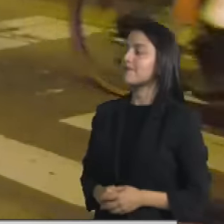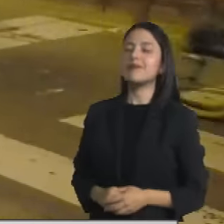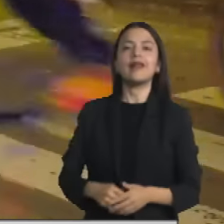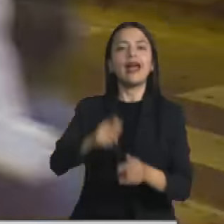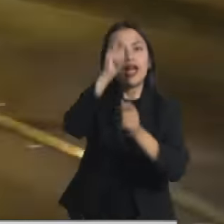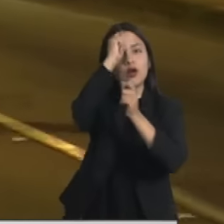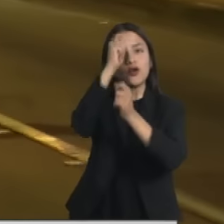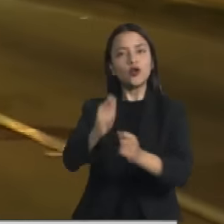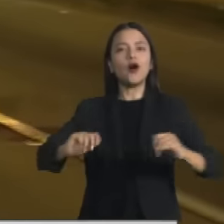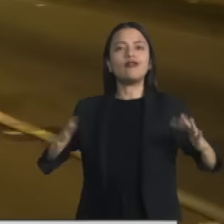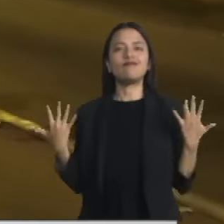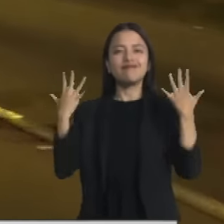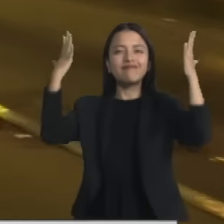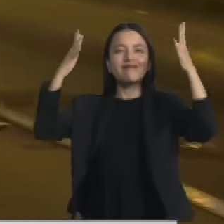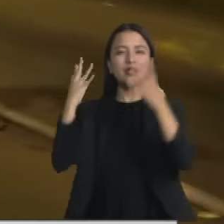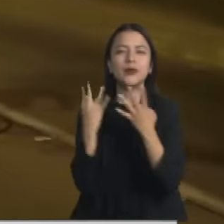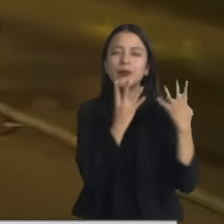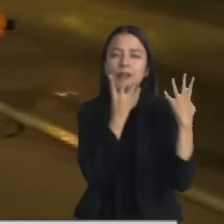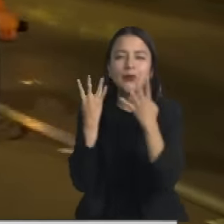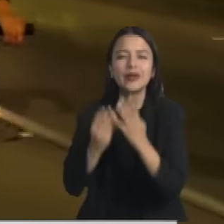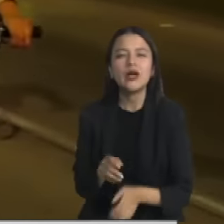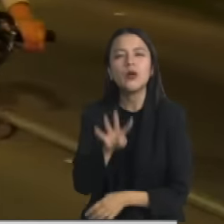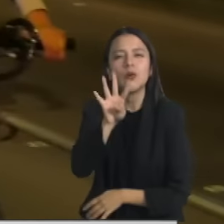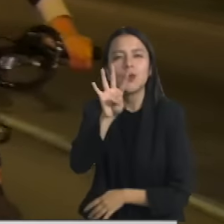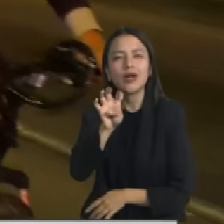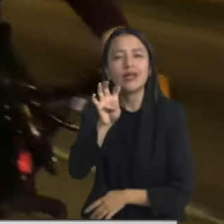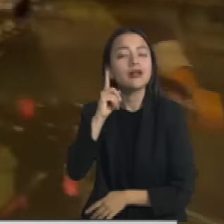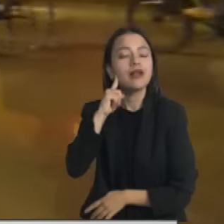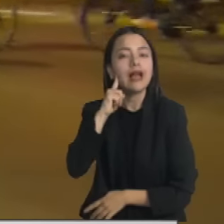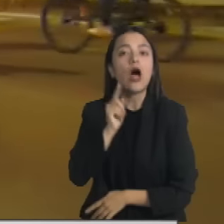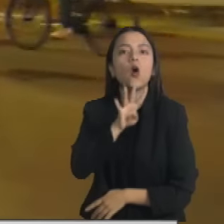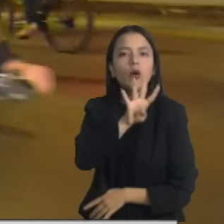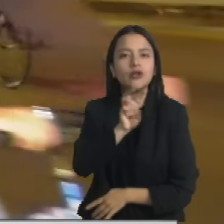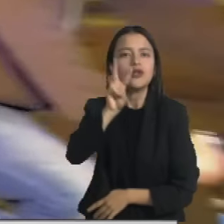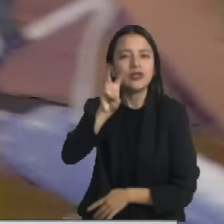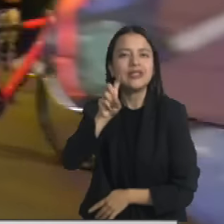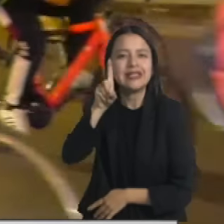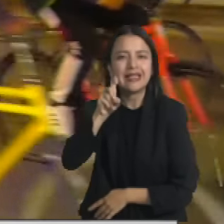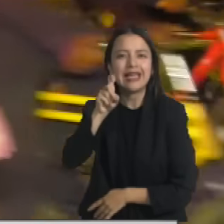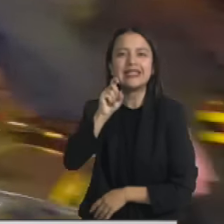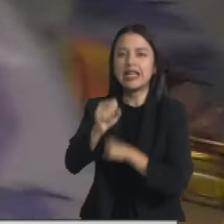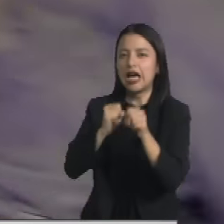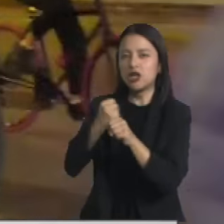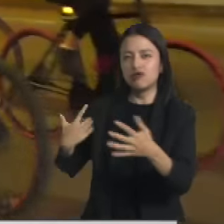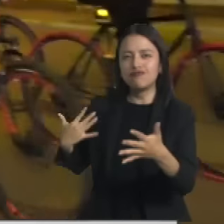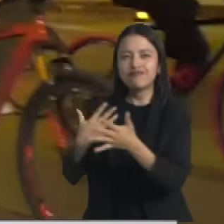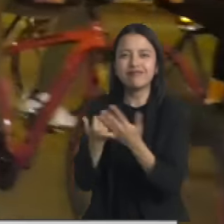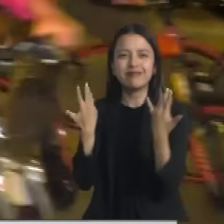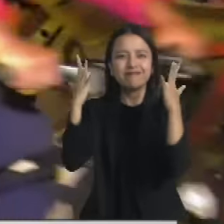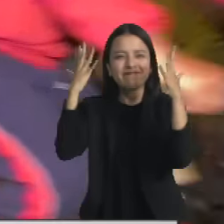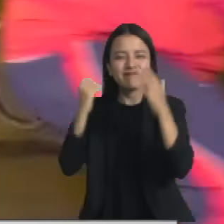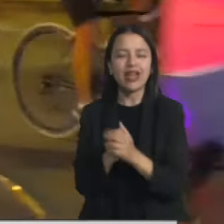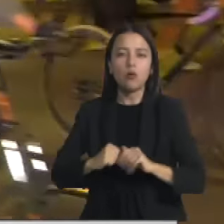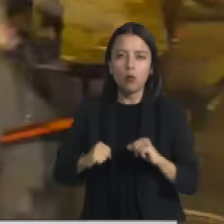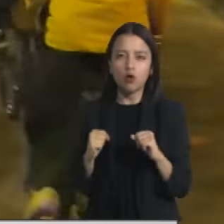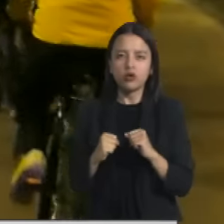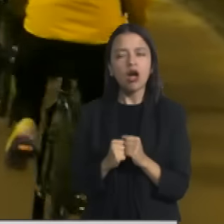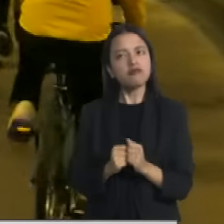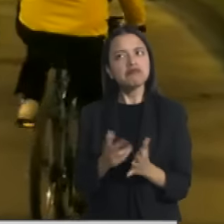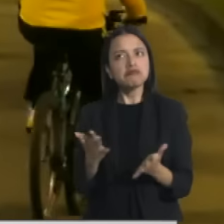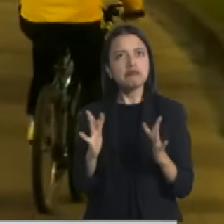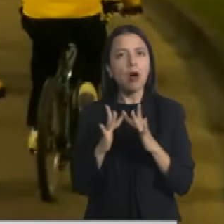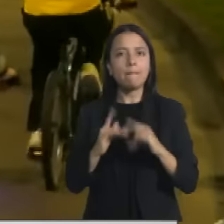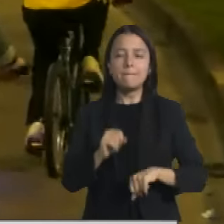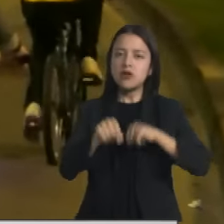número 486 de la capital del país y en el marco del Festival de Verano, la Alcaldía de Bogotá autorizó una nueva jornada de